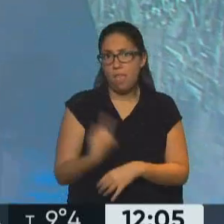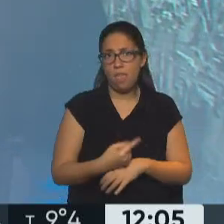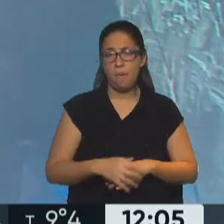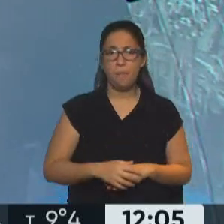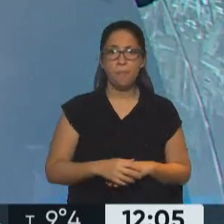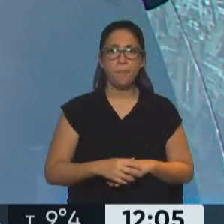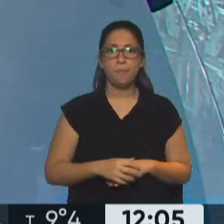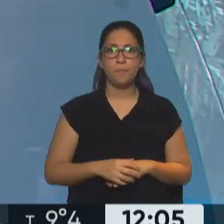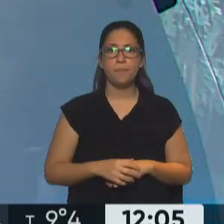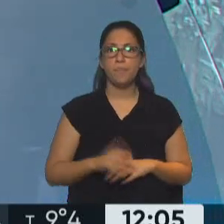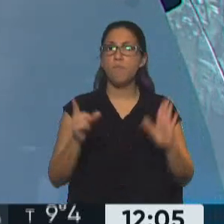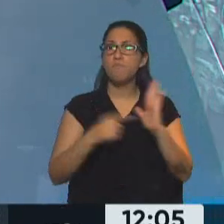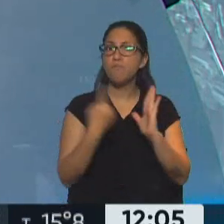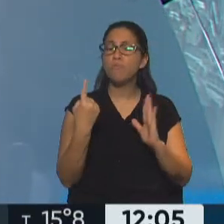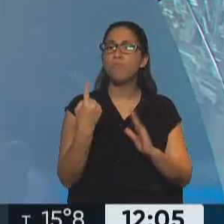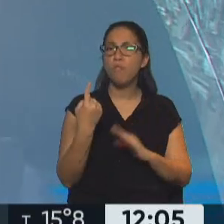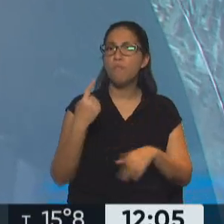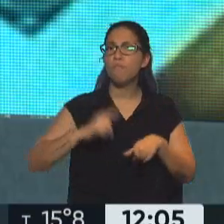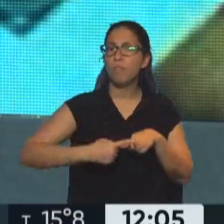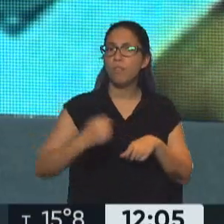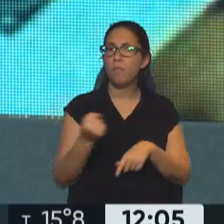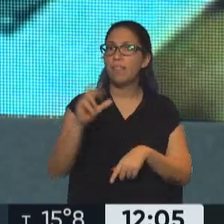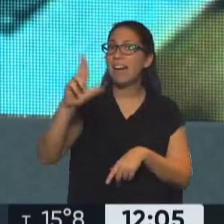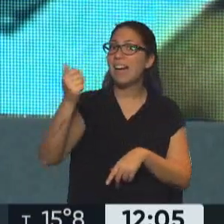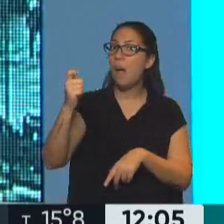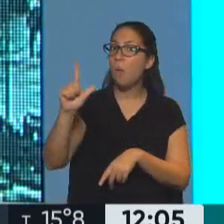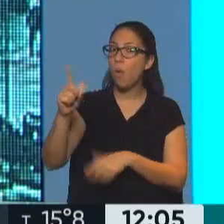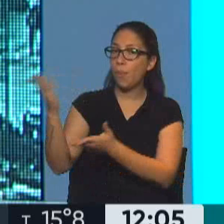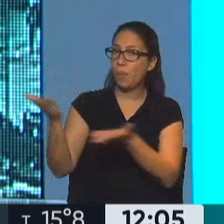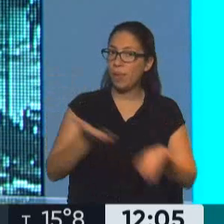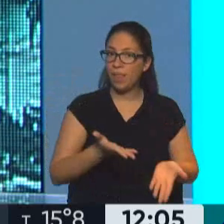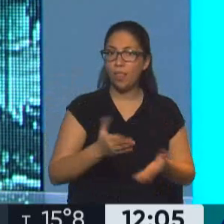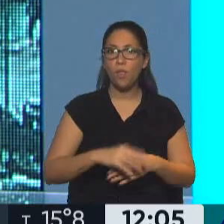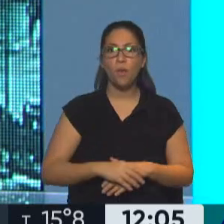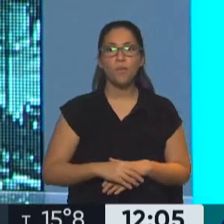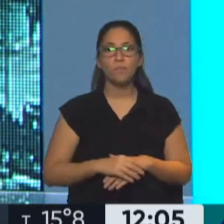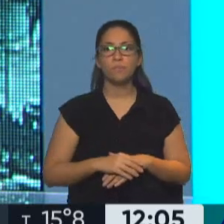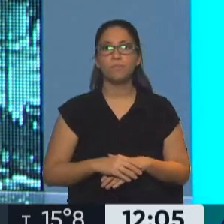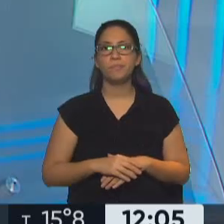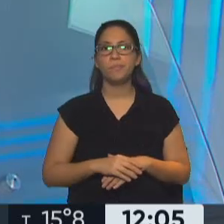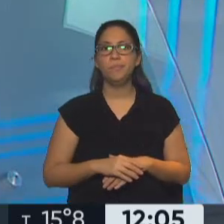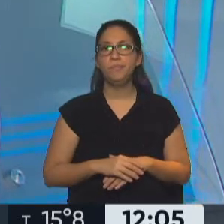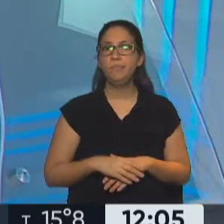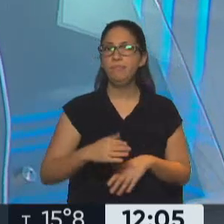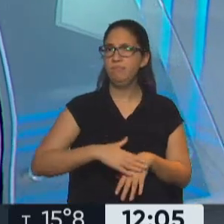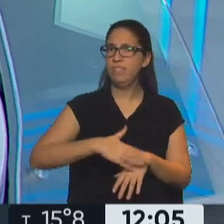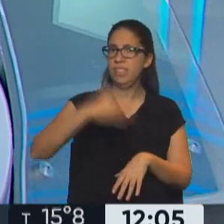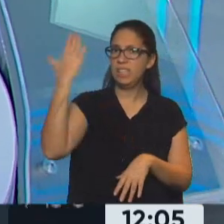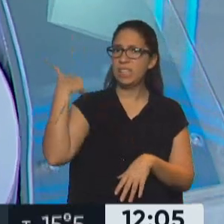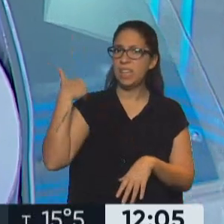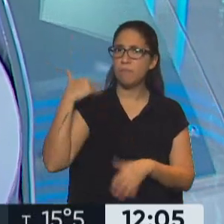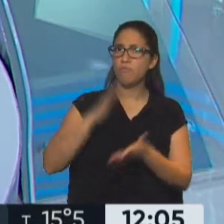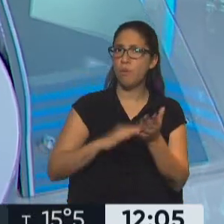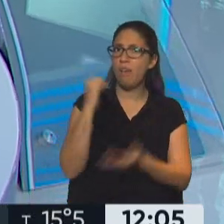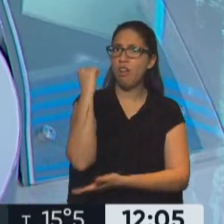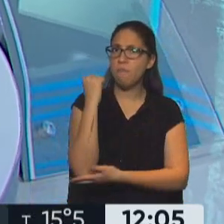Y ahí estaba dando un dato político, Raúl, ¿cómo estás? Bienvenido. Importante, que es el de una unidad de criterio que hace mucho no se daba dentro de la materia